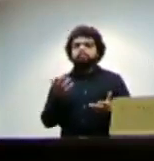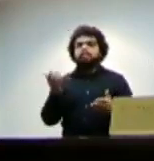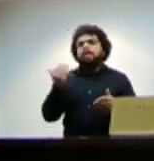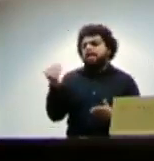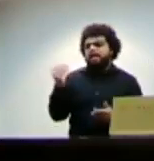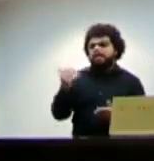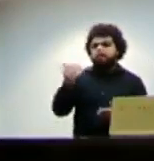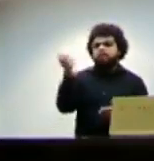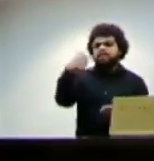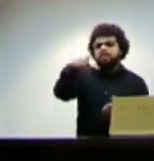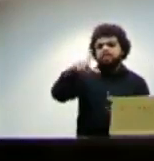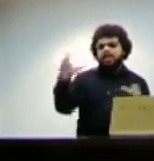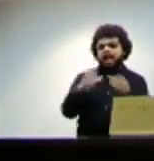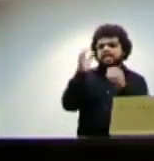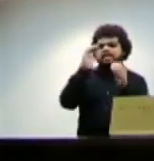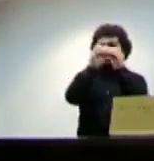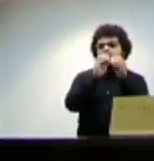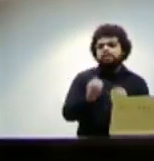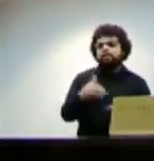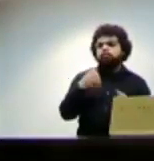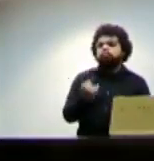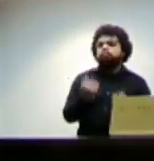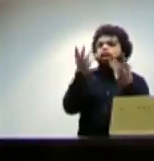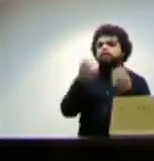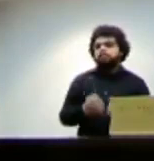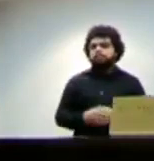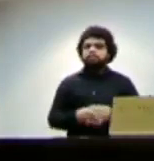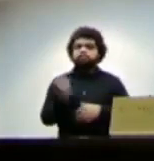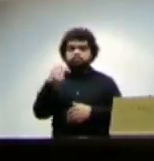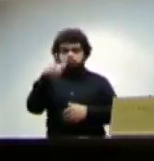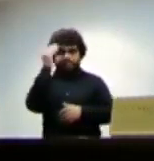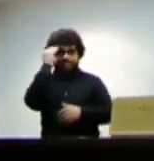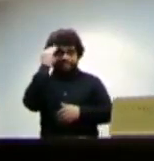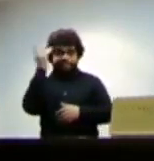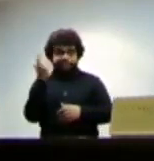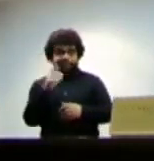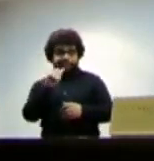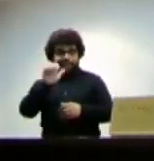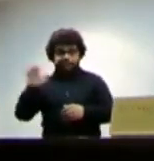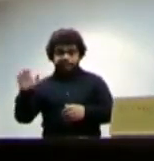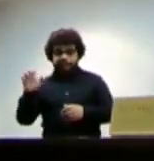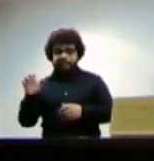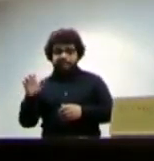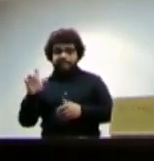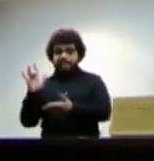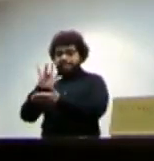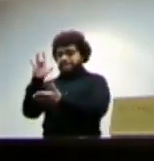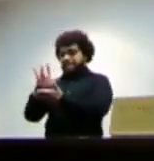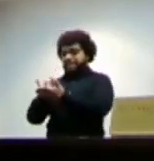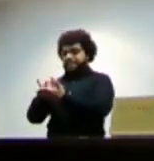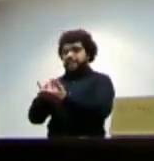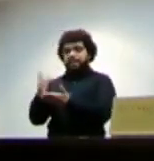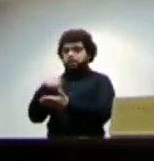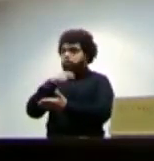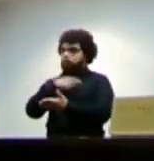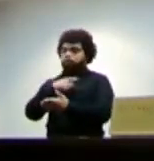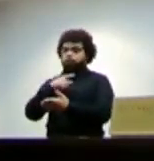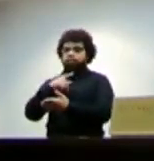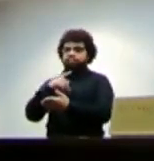Ok, como todos sabemos, ¿verdad?, en la Autoridad de Energía Eléctrica, nuestras centrales generatrices operan 24